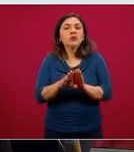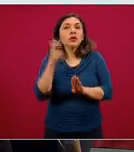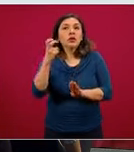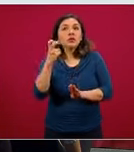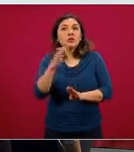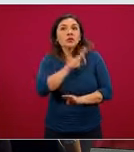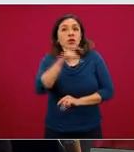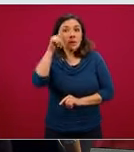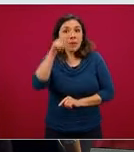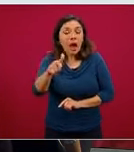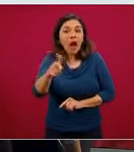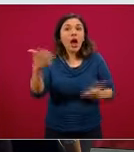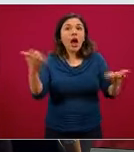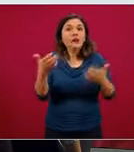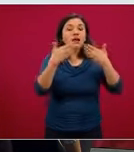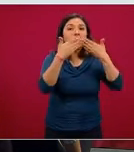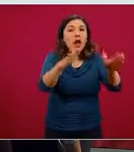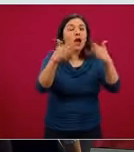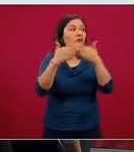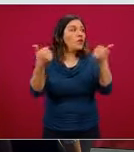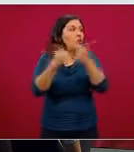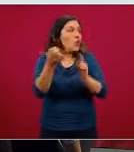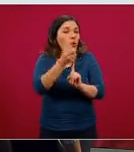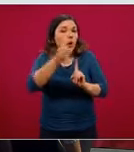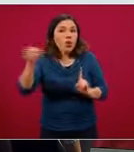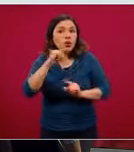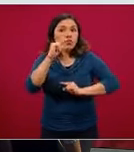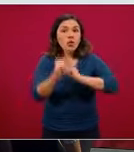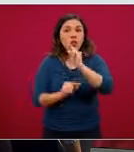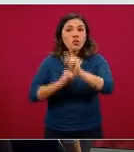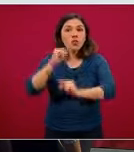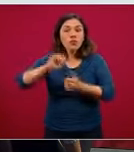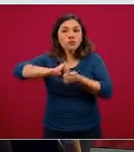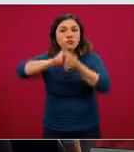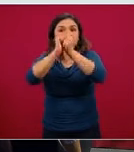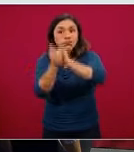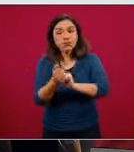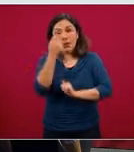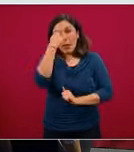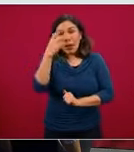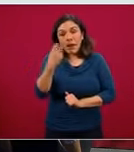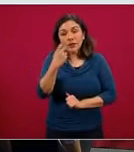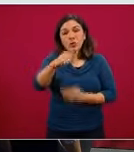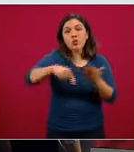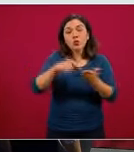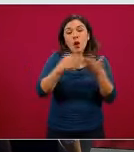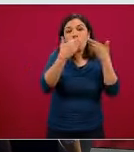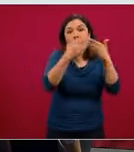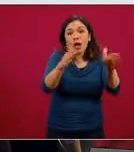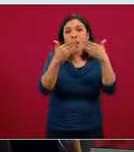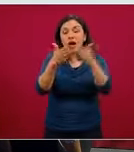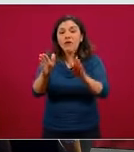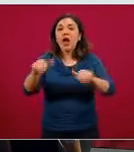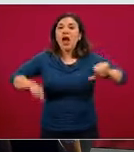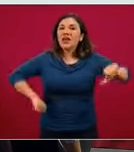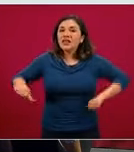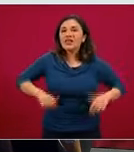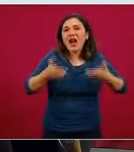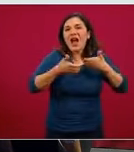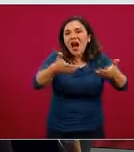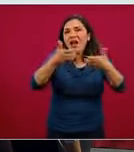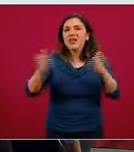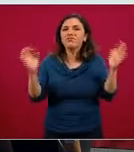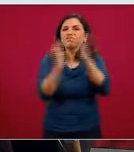permitir reabrir de manera ordenada, paulatina, el espacio público y las actividades sociales y